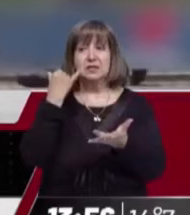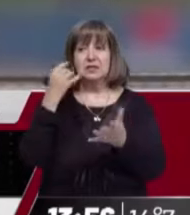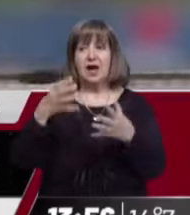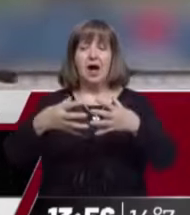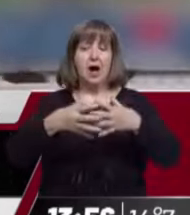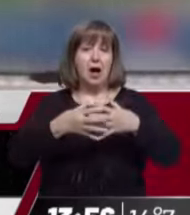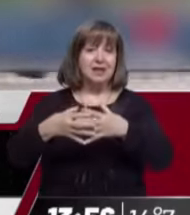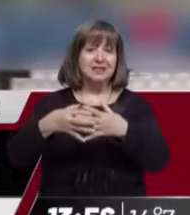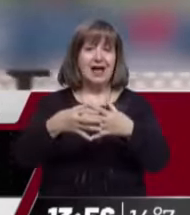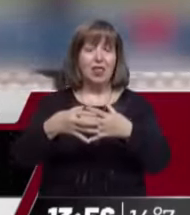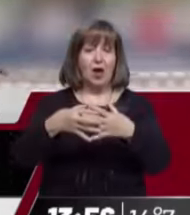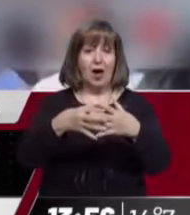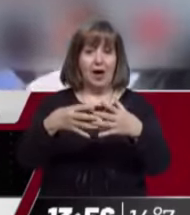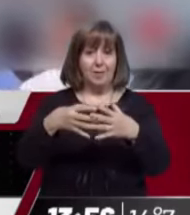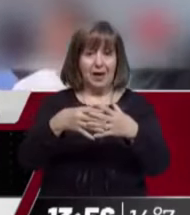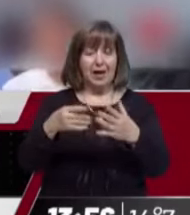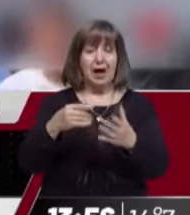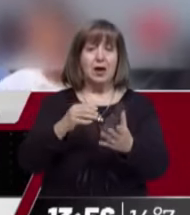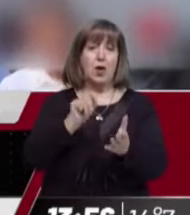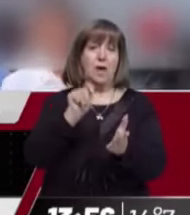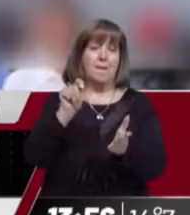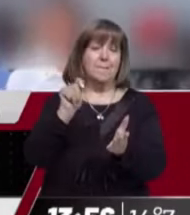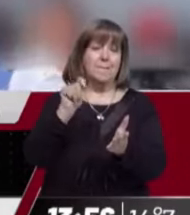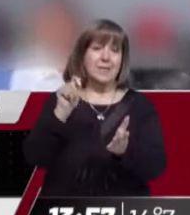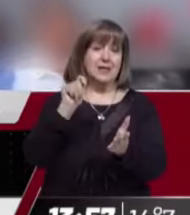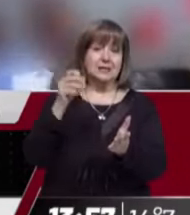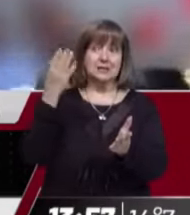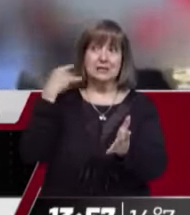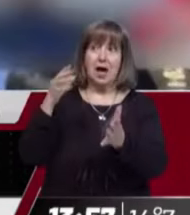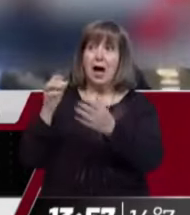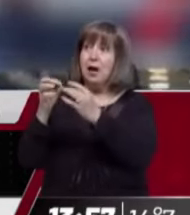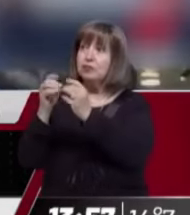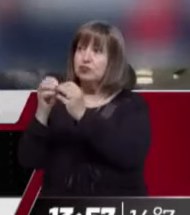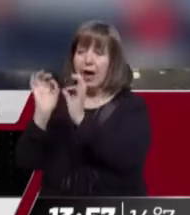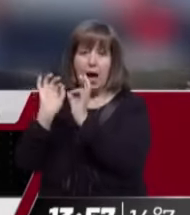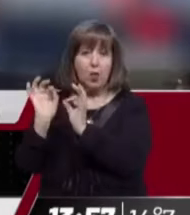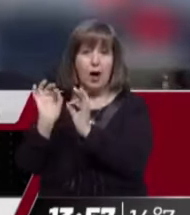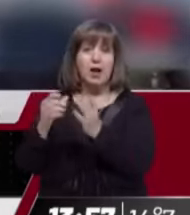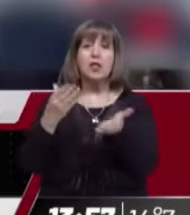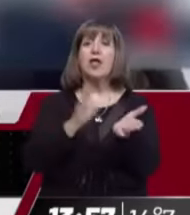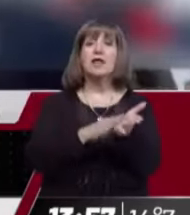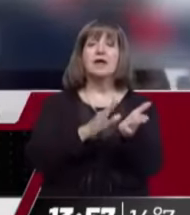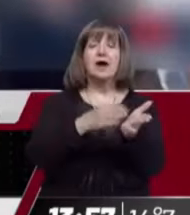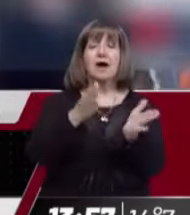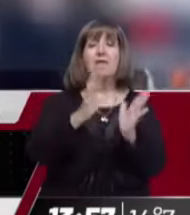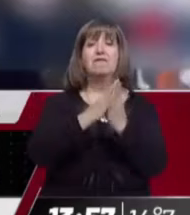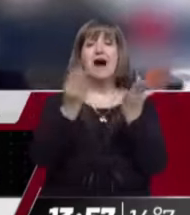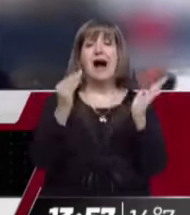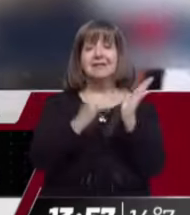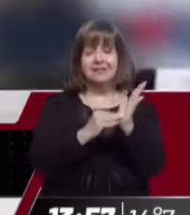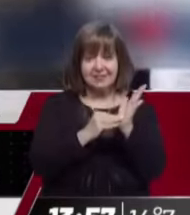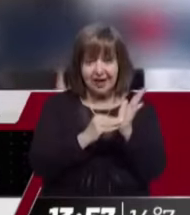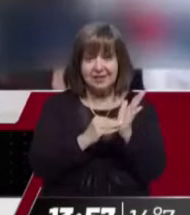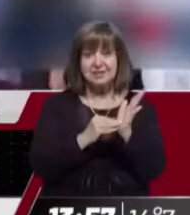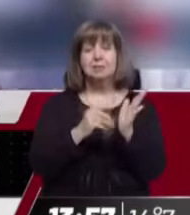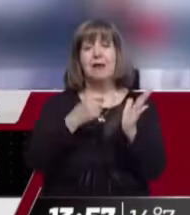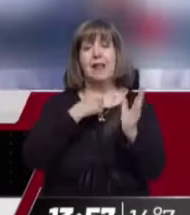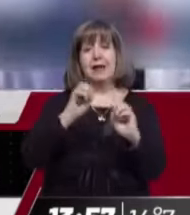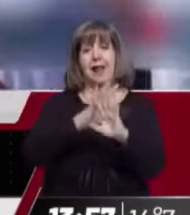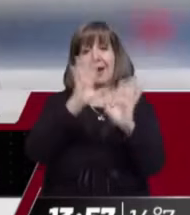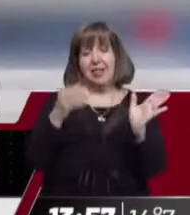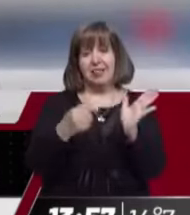Estados Americanos en el pasado mes para que, bueno, den los resultados, que haya transparencia.